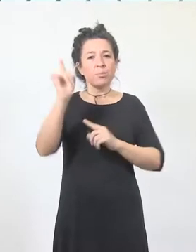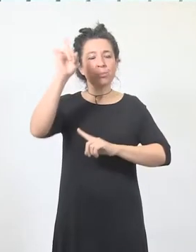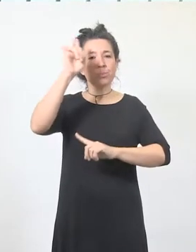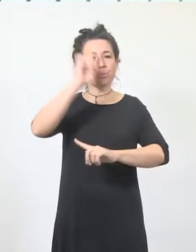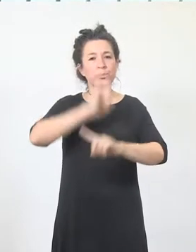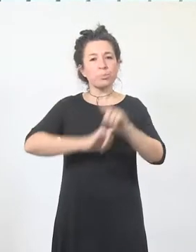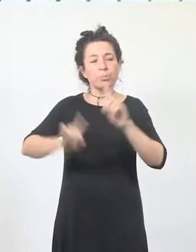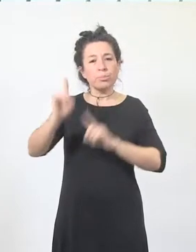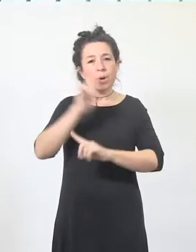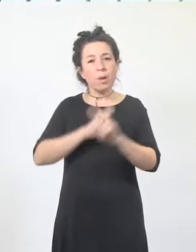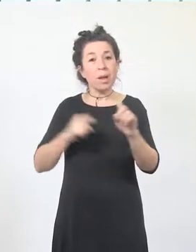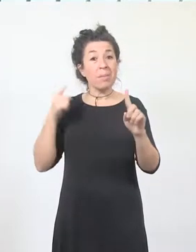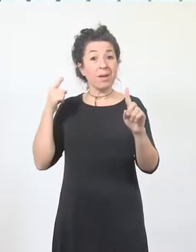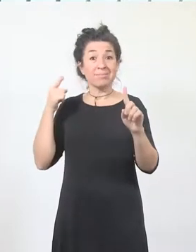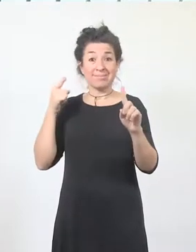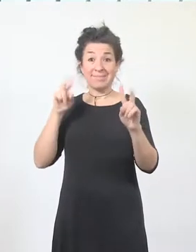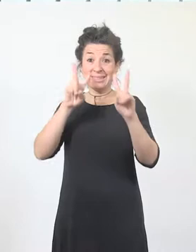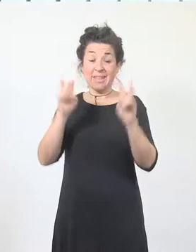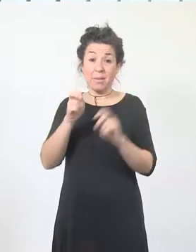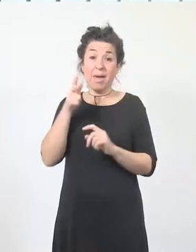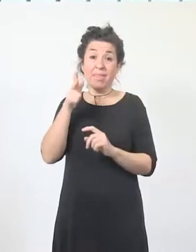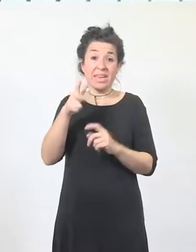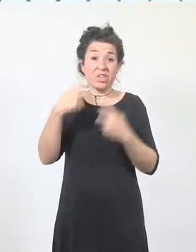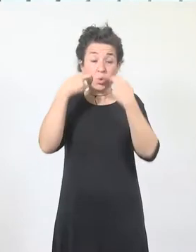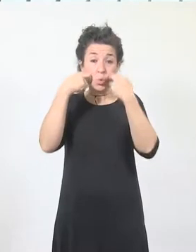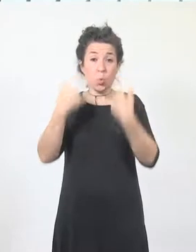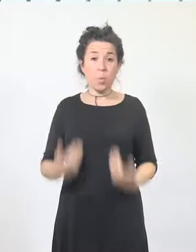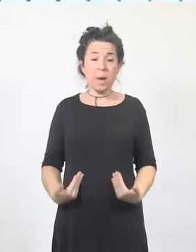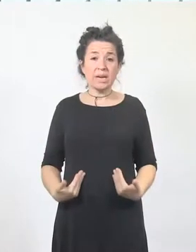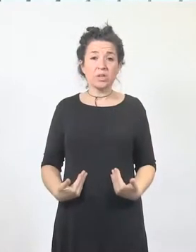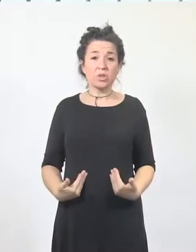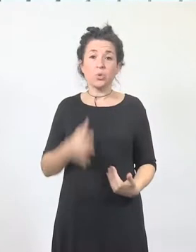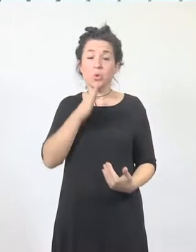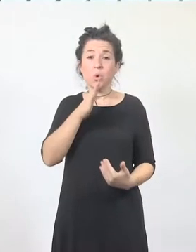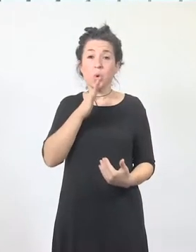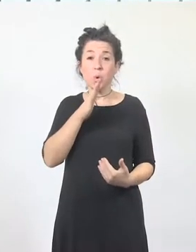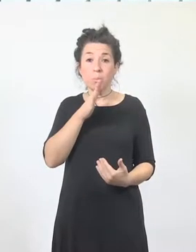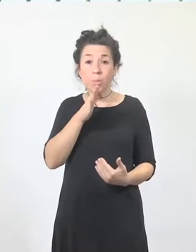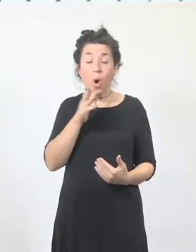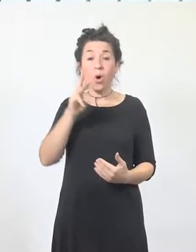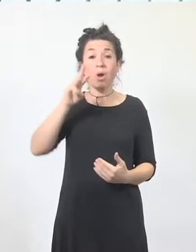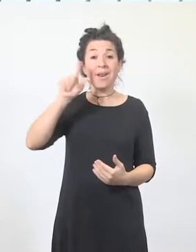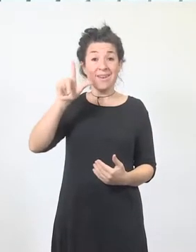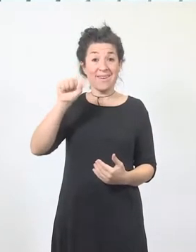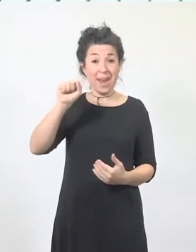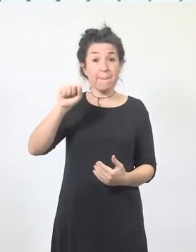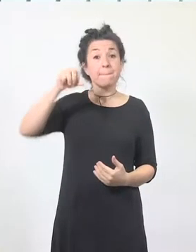un problema para el tema de derechos humanos, porque la MINURSO